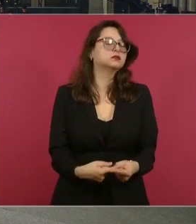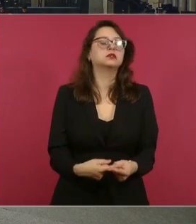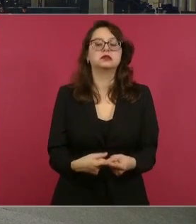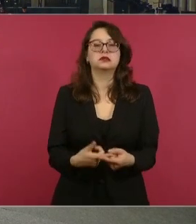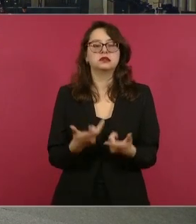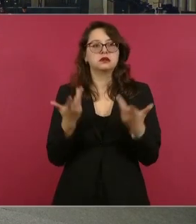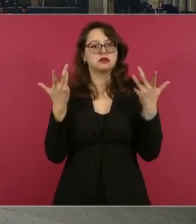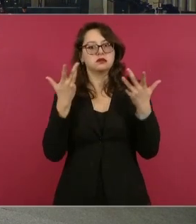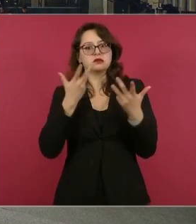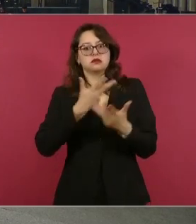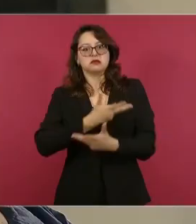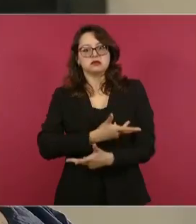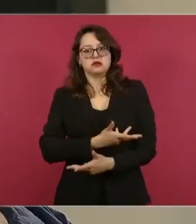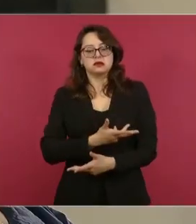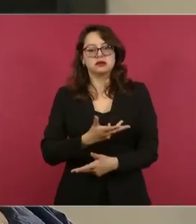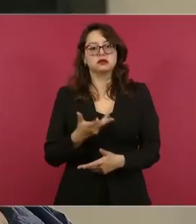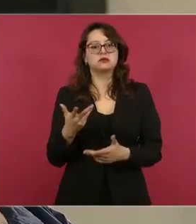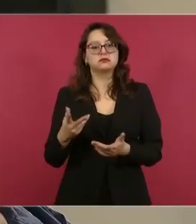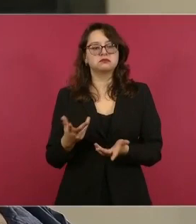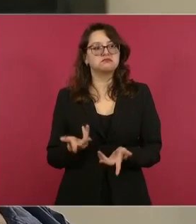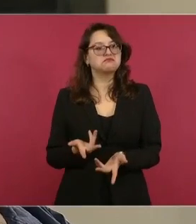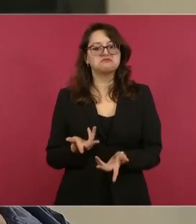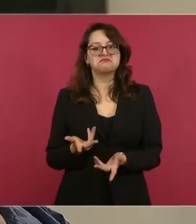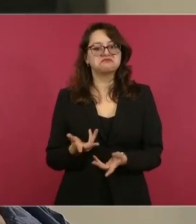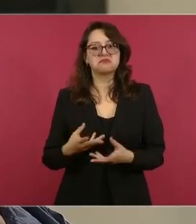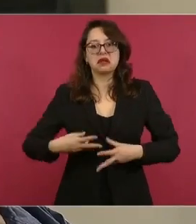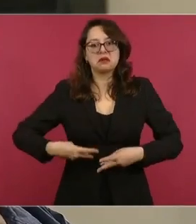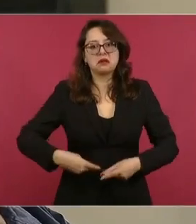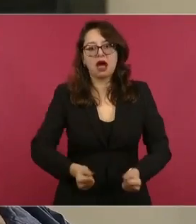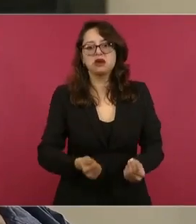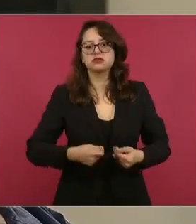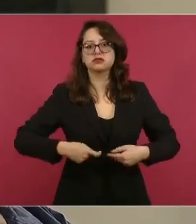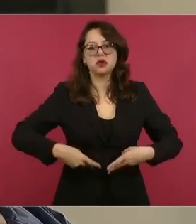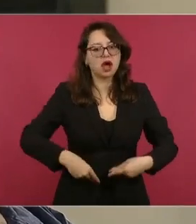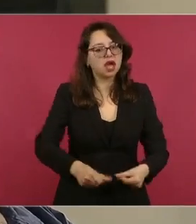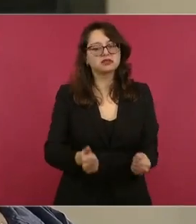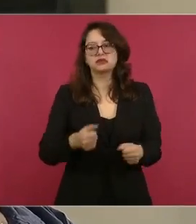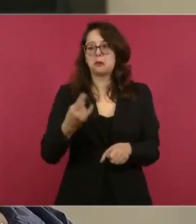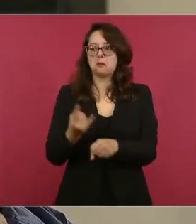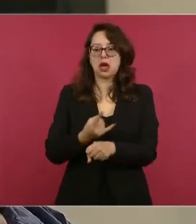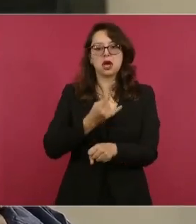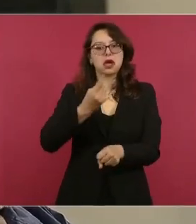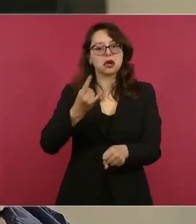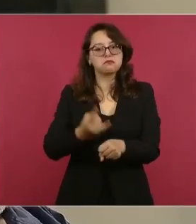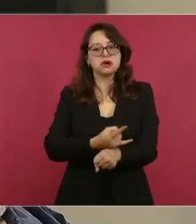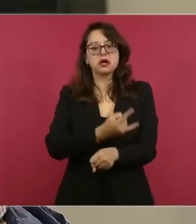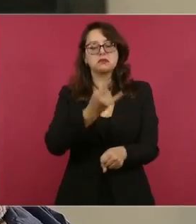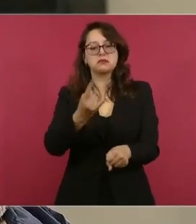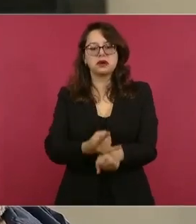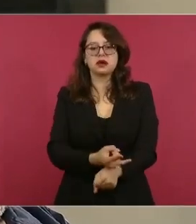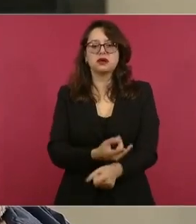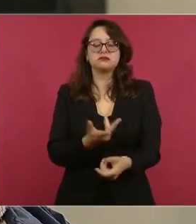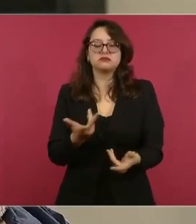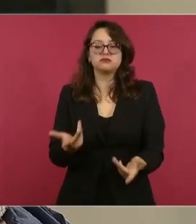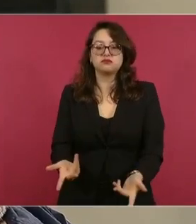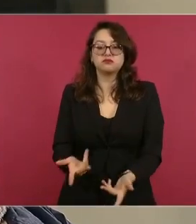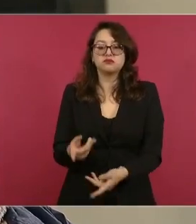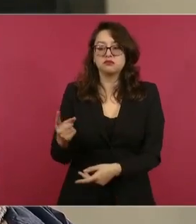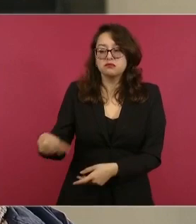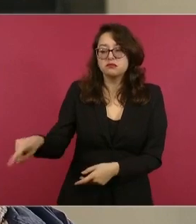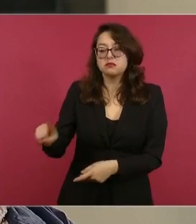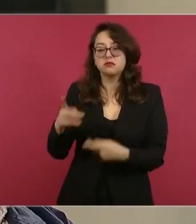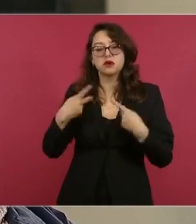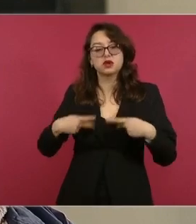Ellos han tenido representante tras representante y lo único que han logrado es sacarles dinero. Así es que piden resultados, es gente